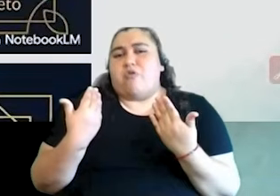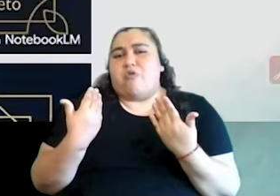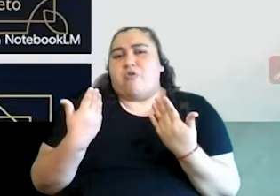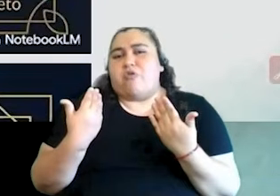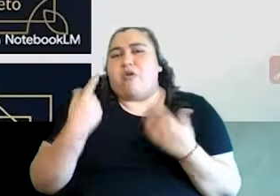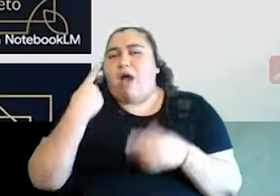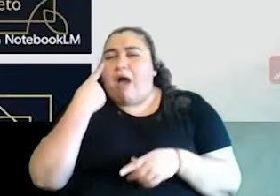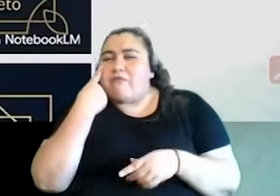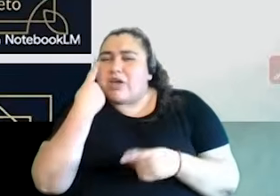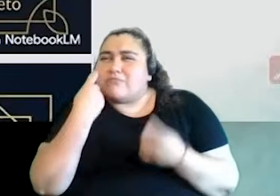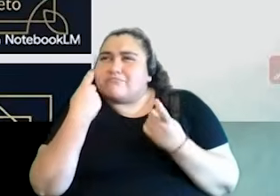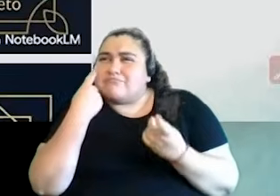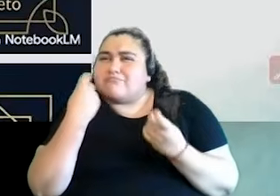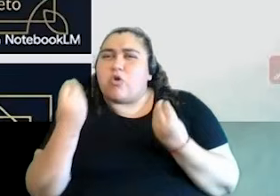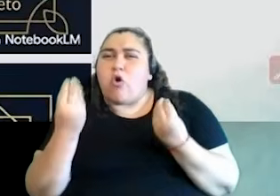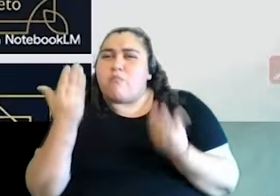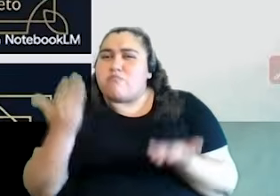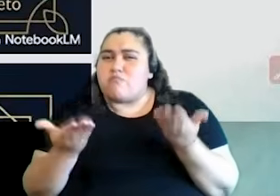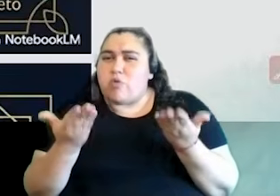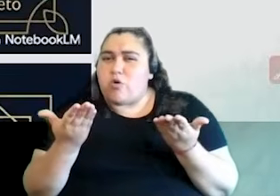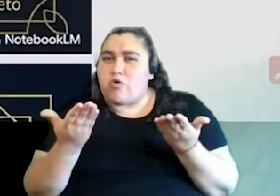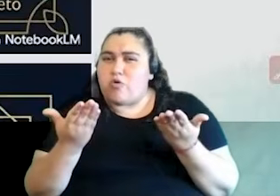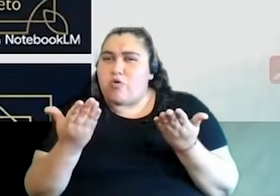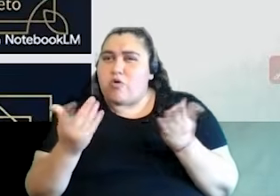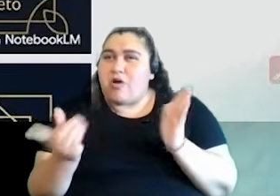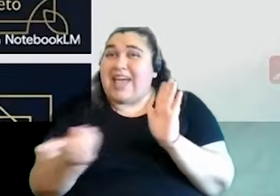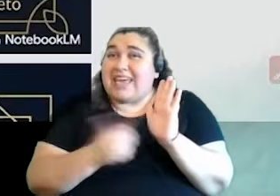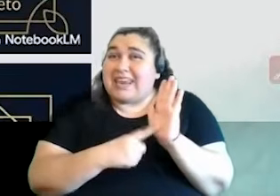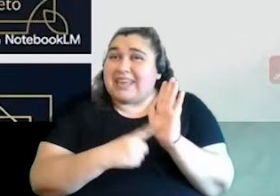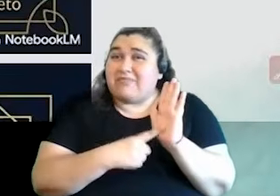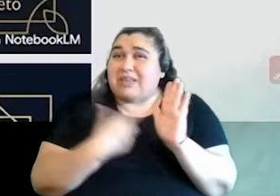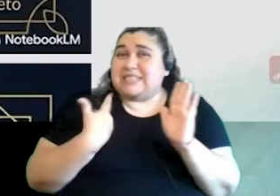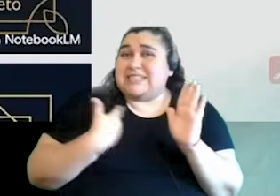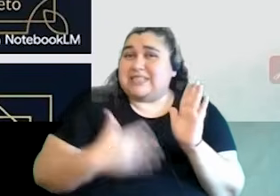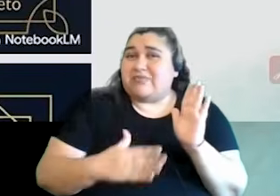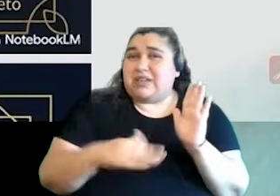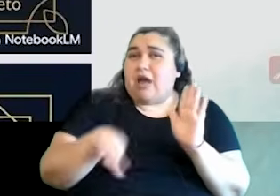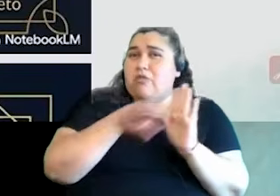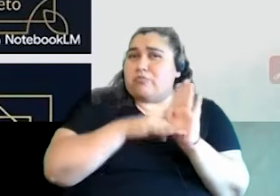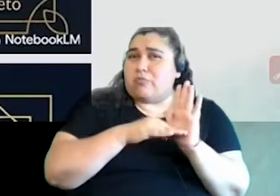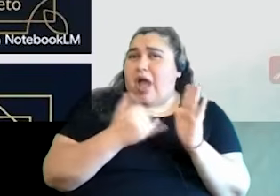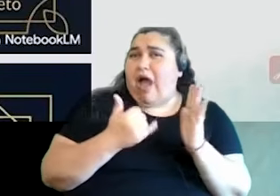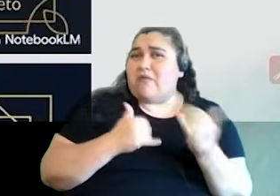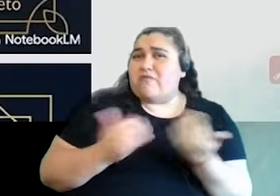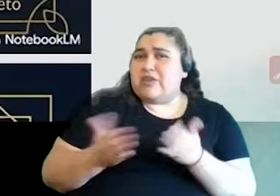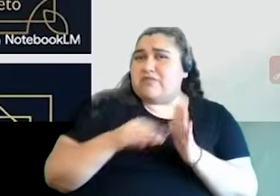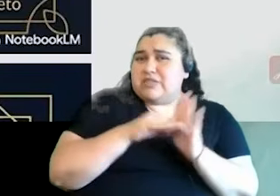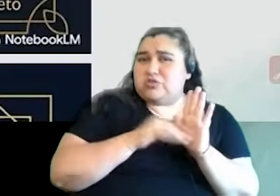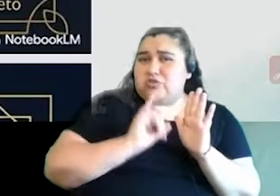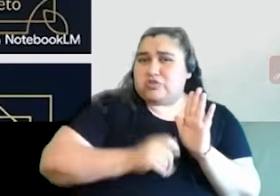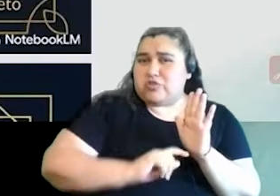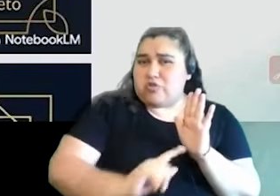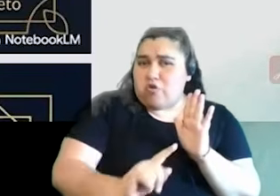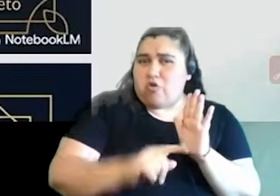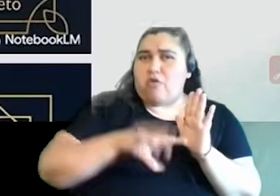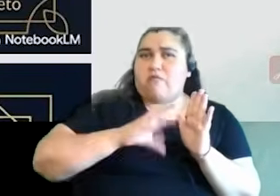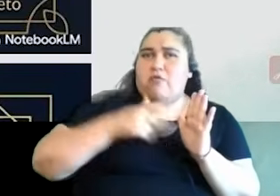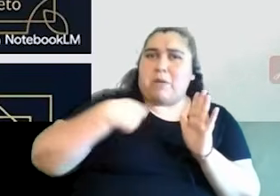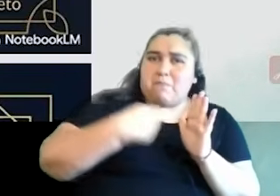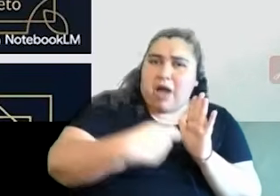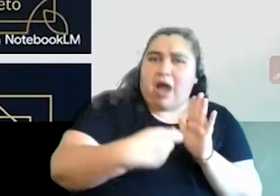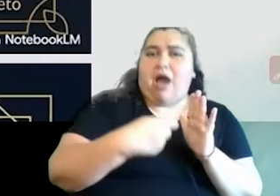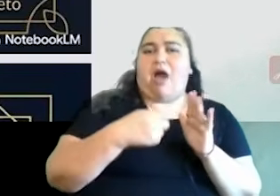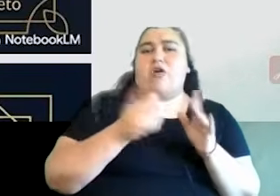corroborar si es correcto que esté en el régimen simplificado con estos beneficios del efecto liberatorio de pago, de la presunción de exactitud